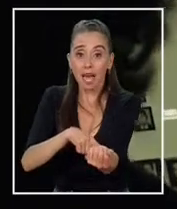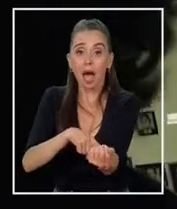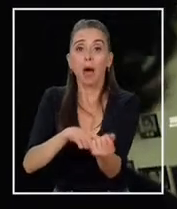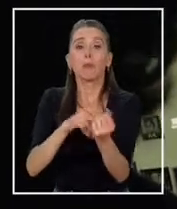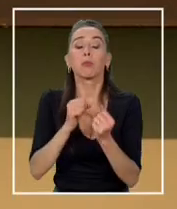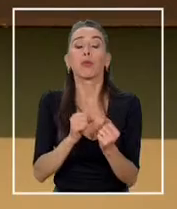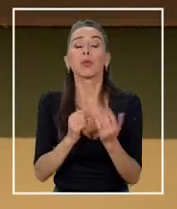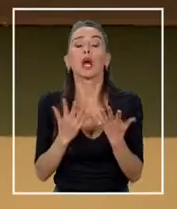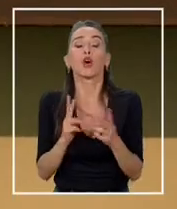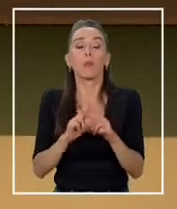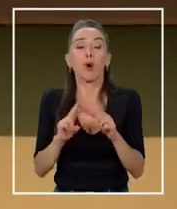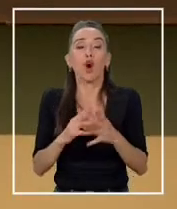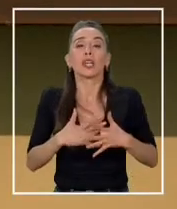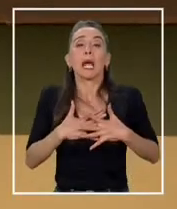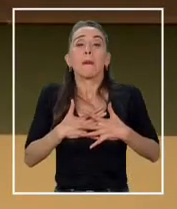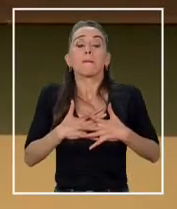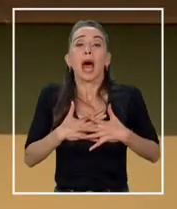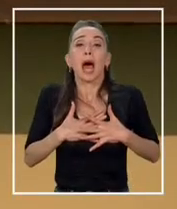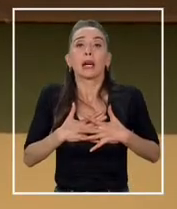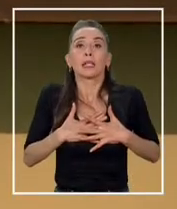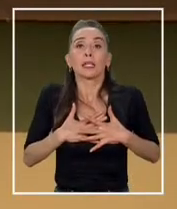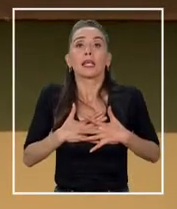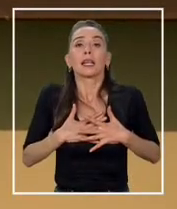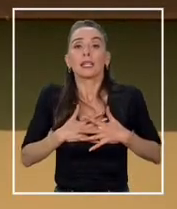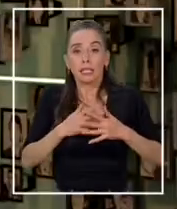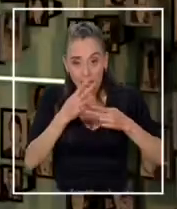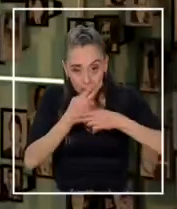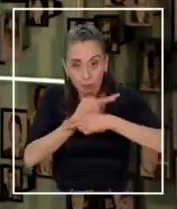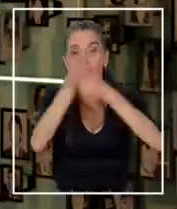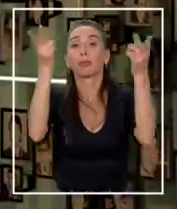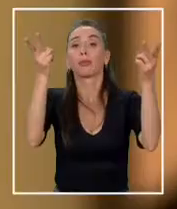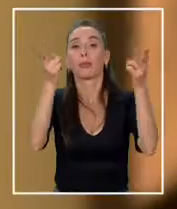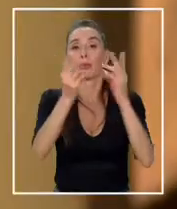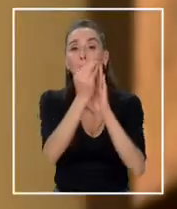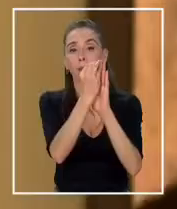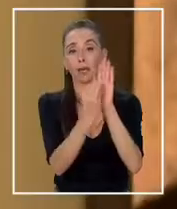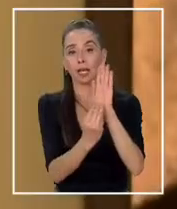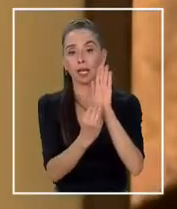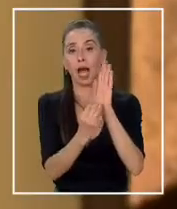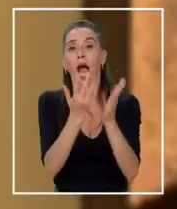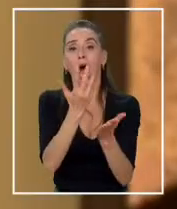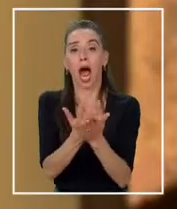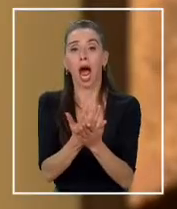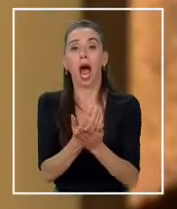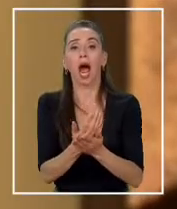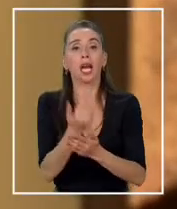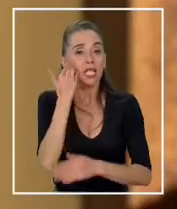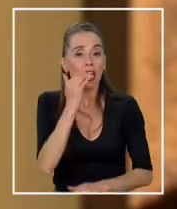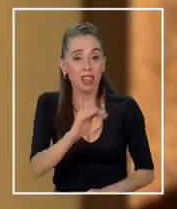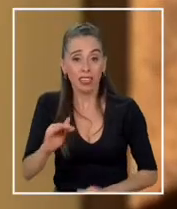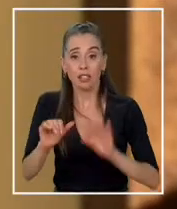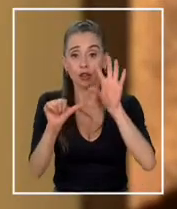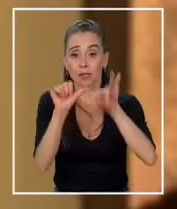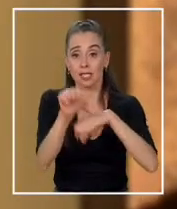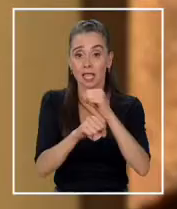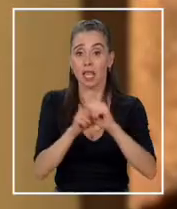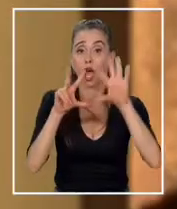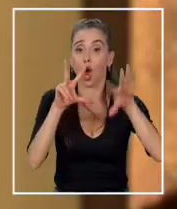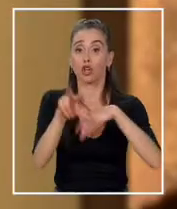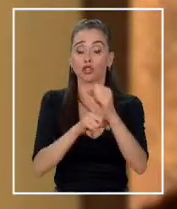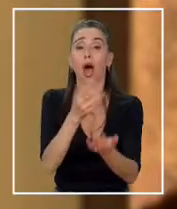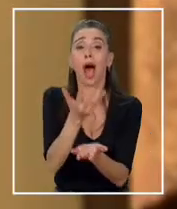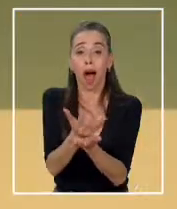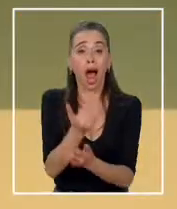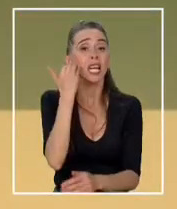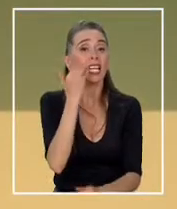acto reparatorio, que supieran que está dándose a conocer. Hay niños de 6 años, 8 años, hay